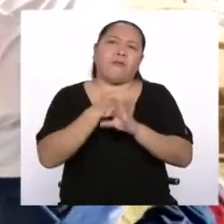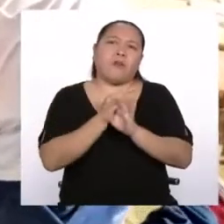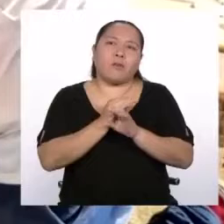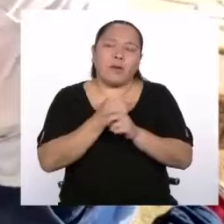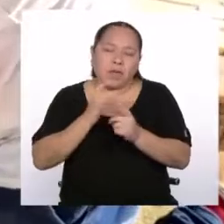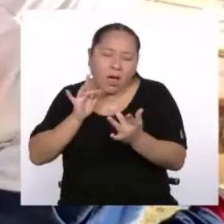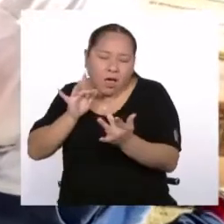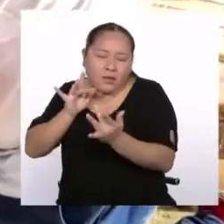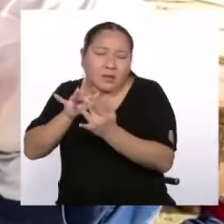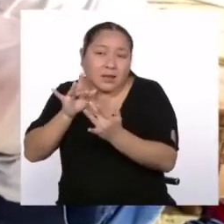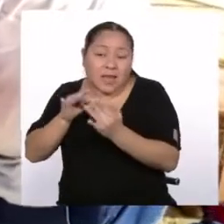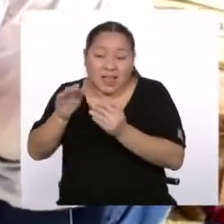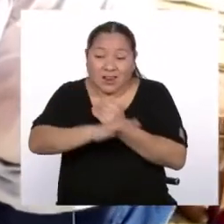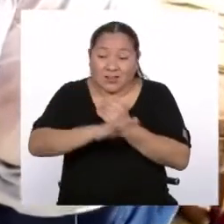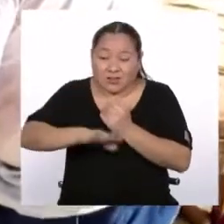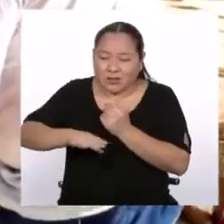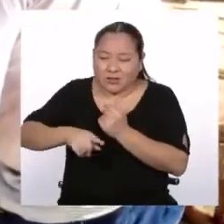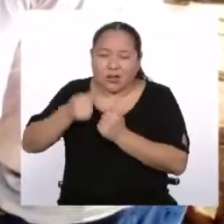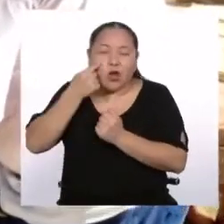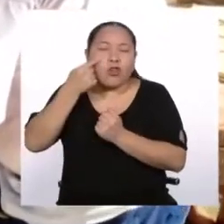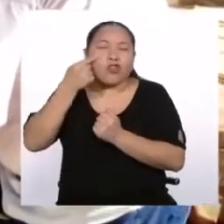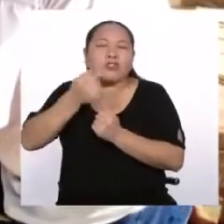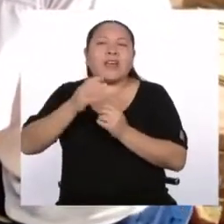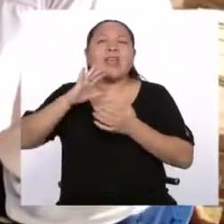pequeños a nuestro pasado antiguo.